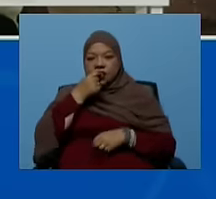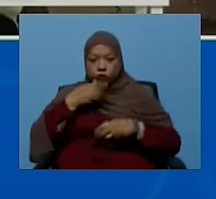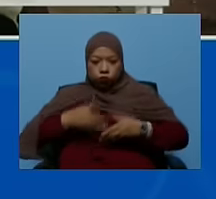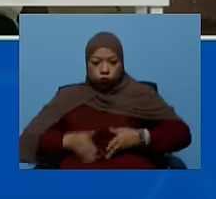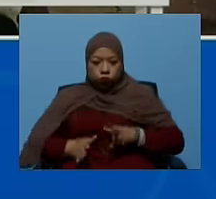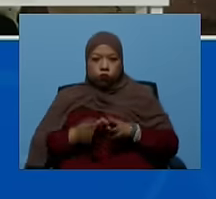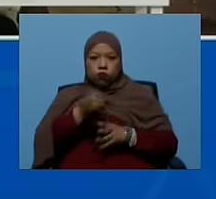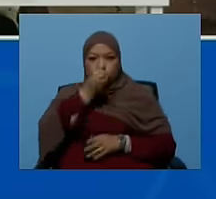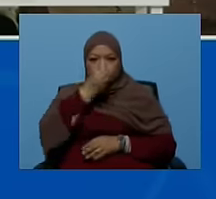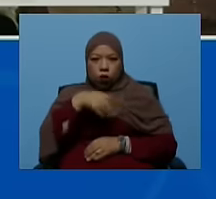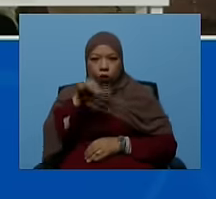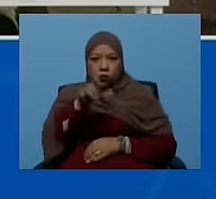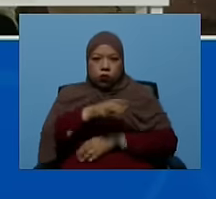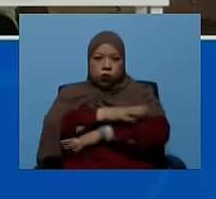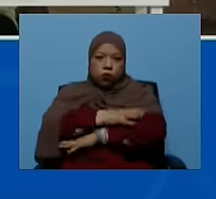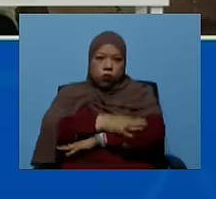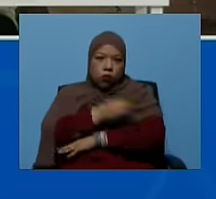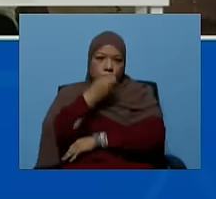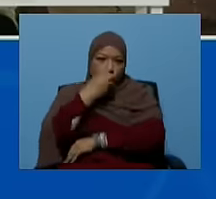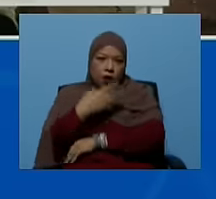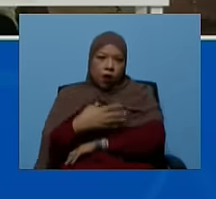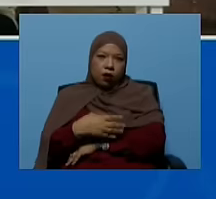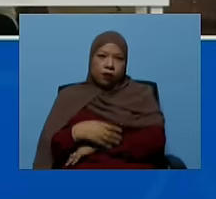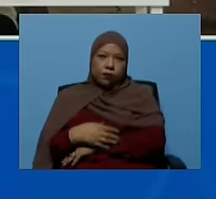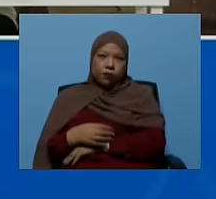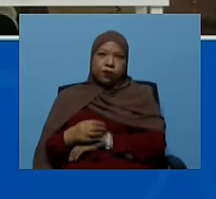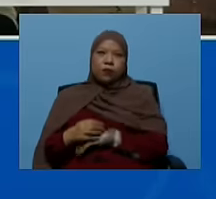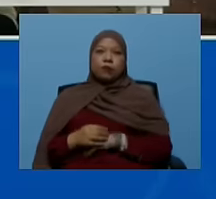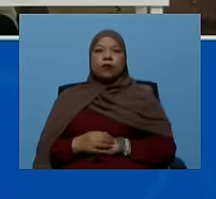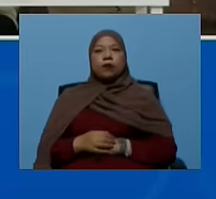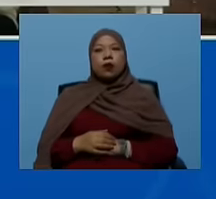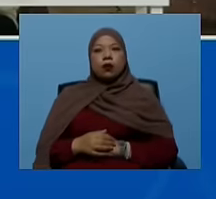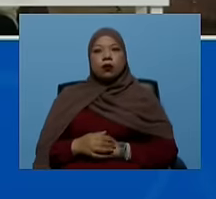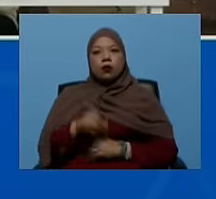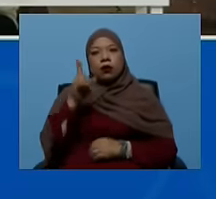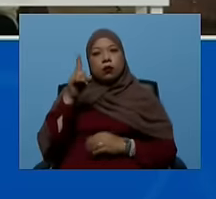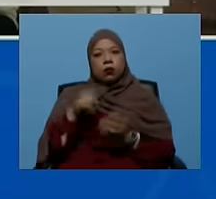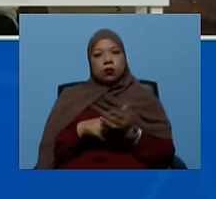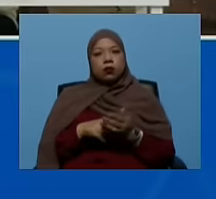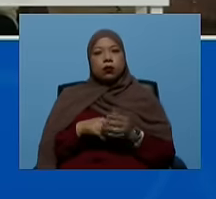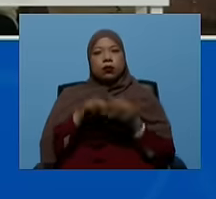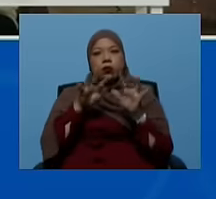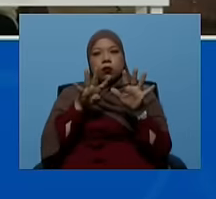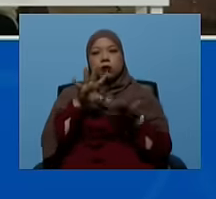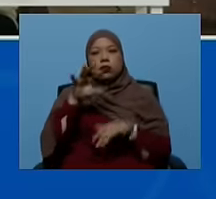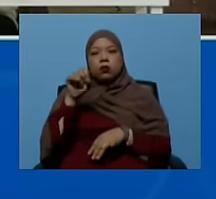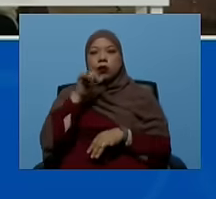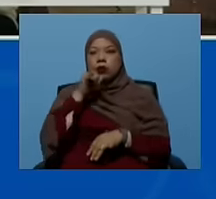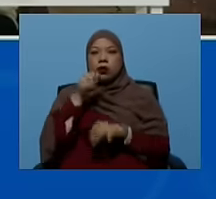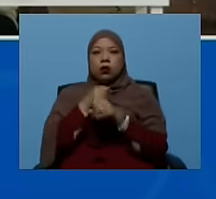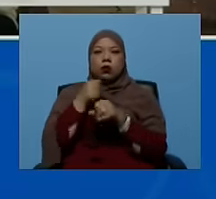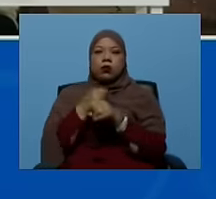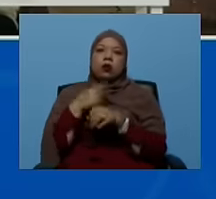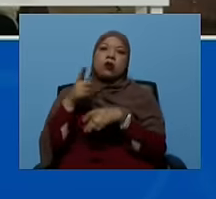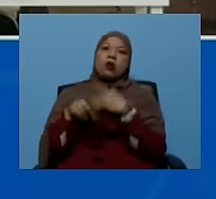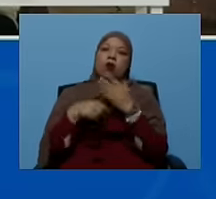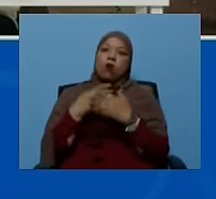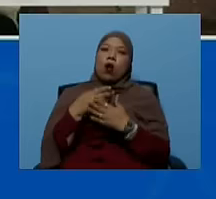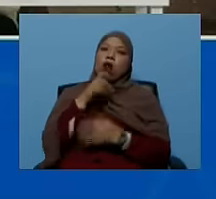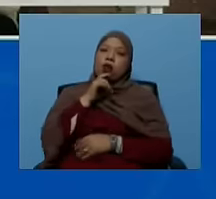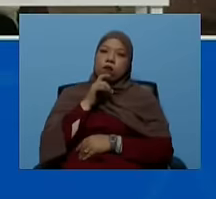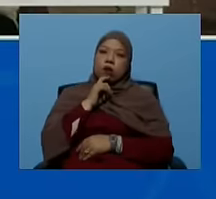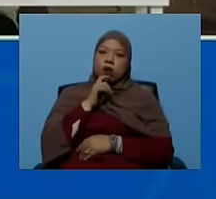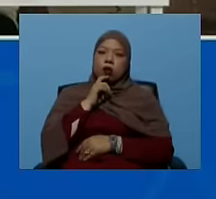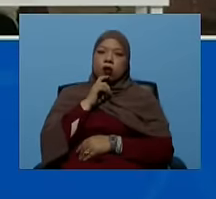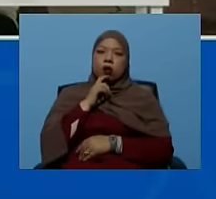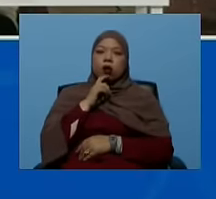patriota y eran los años 50 y había una pugna